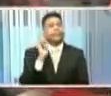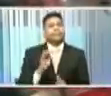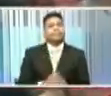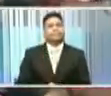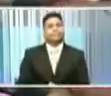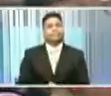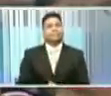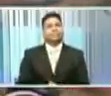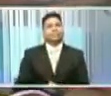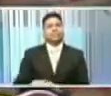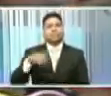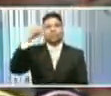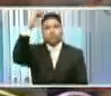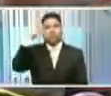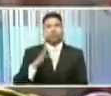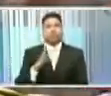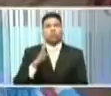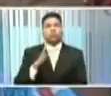papá Dios,